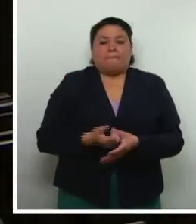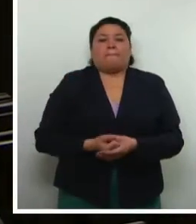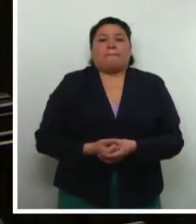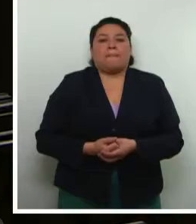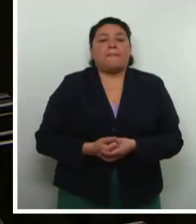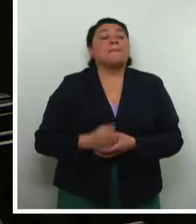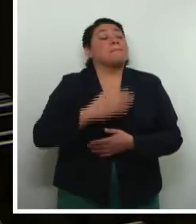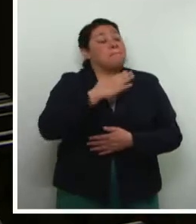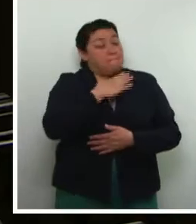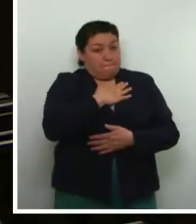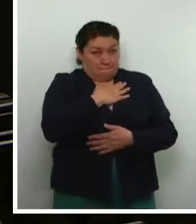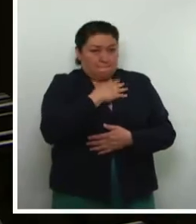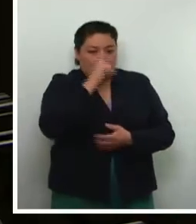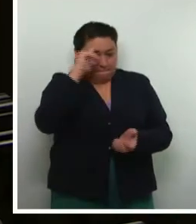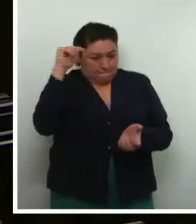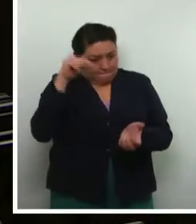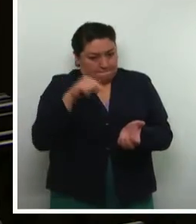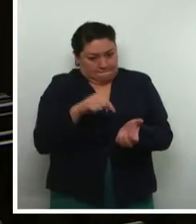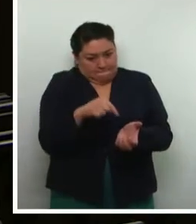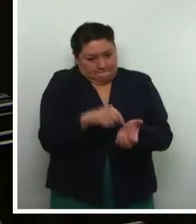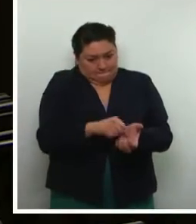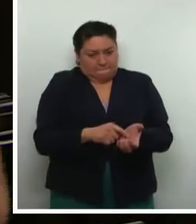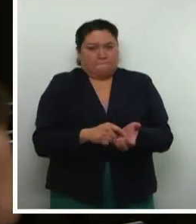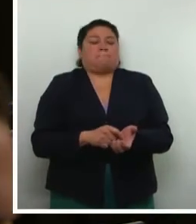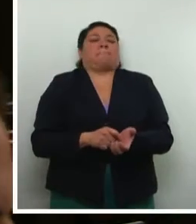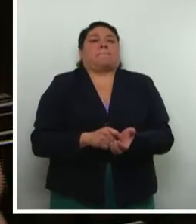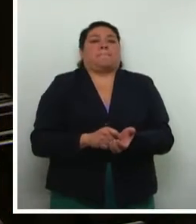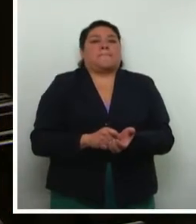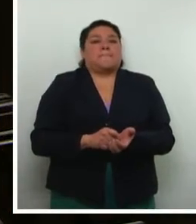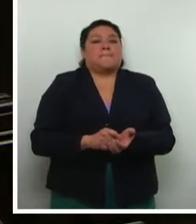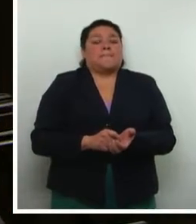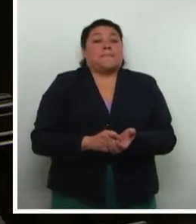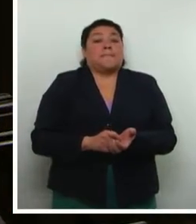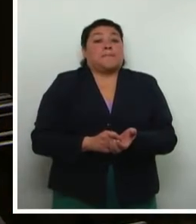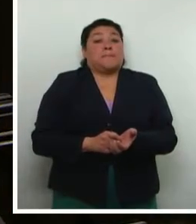Yo creo que estamos